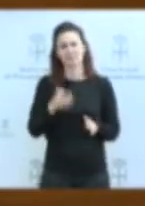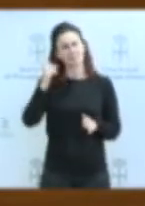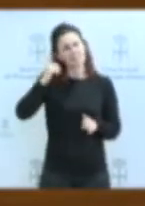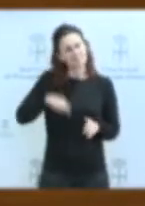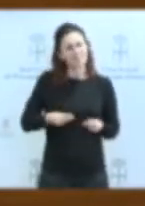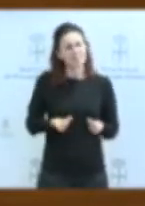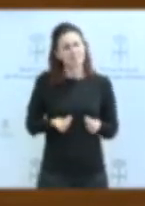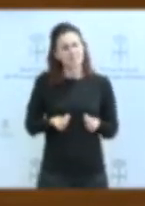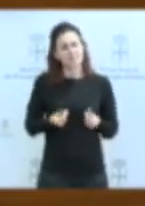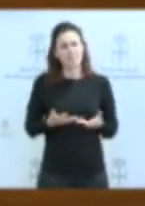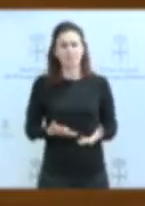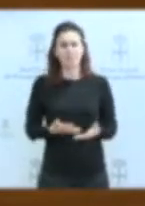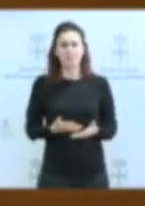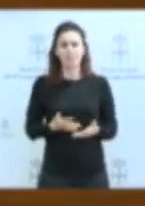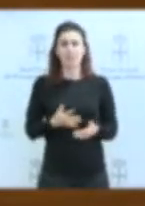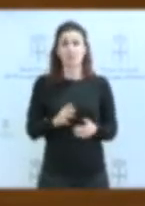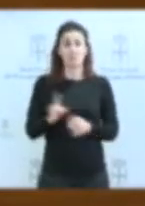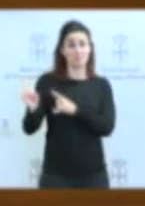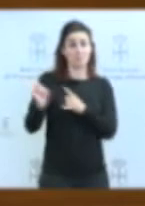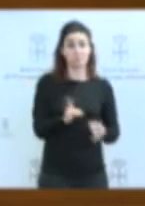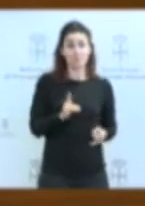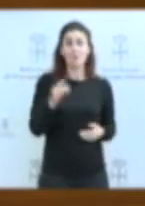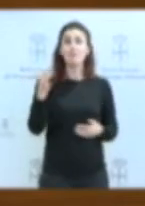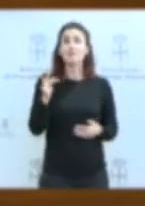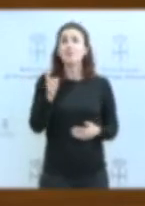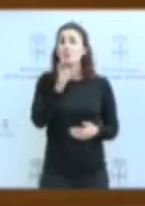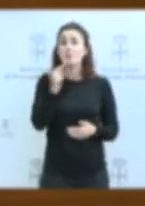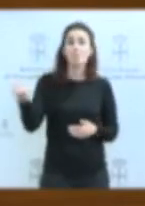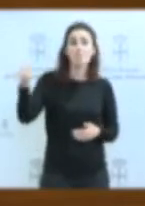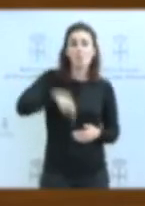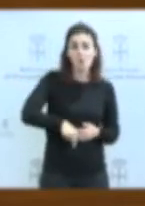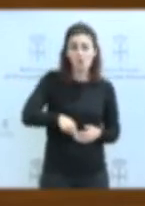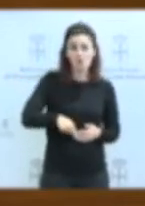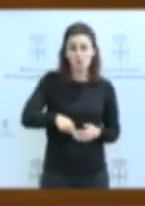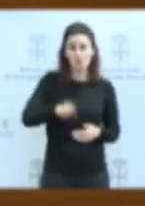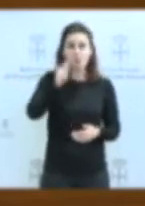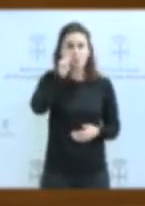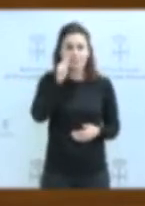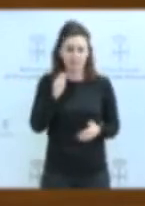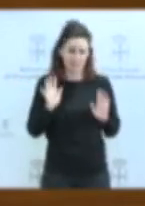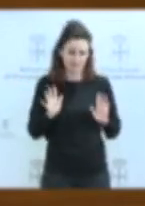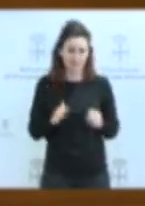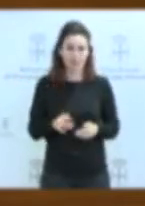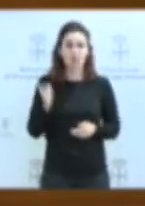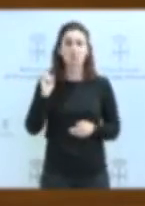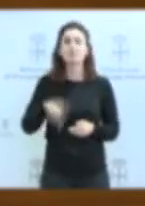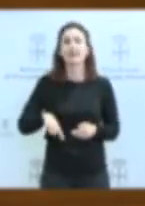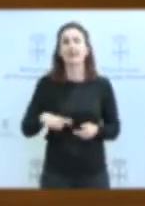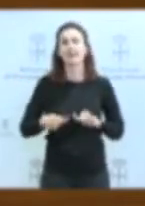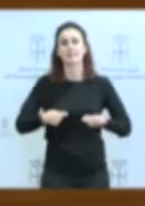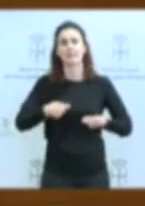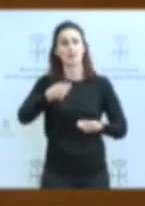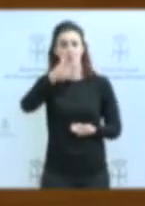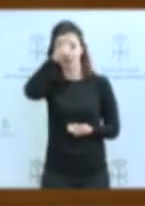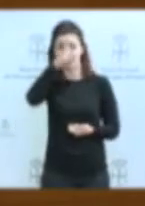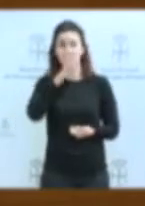desde Frankfurt. Le tengo que decir, yo conozco bien el mercado alemán, fundamentalmente porque he vivido allí, lo conozco bien. El aeropuerto